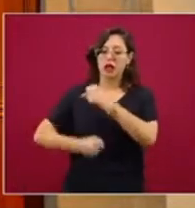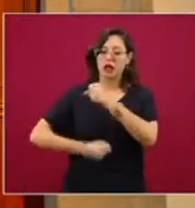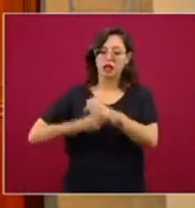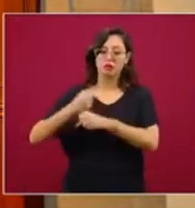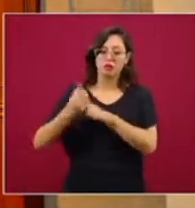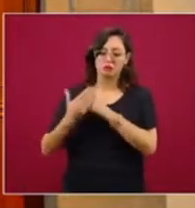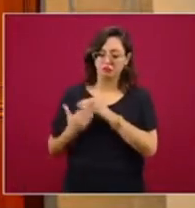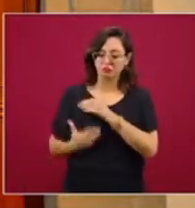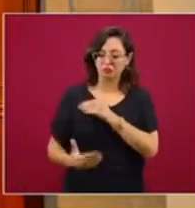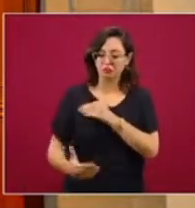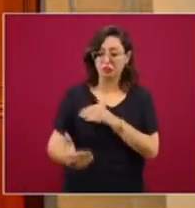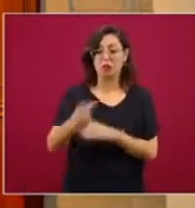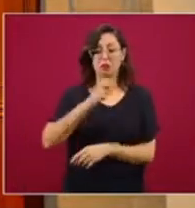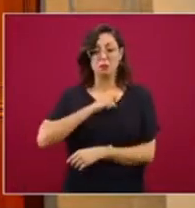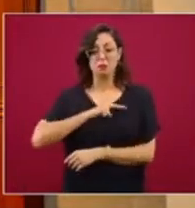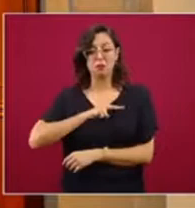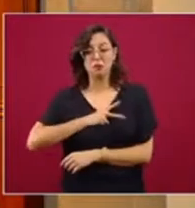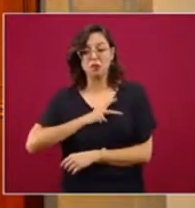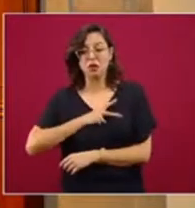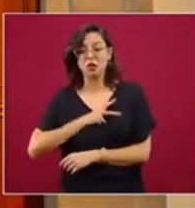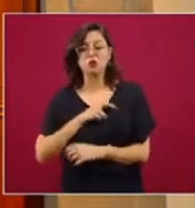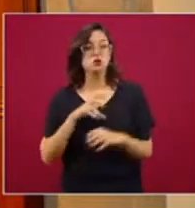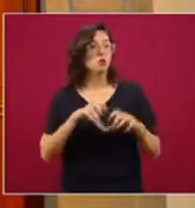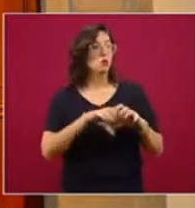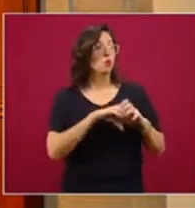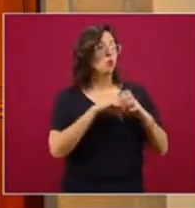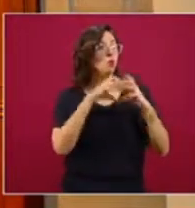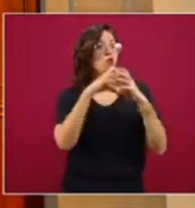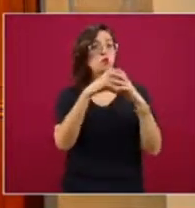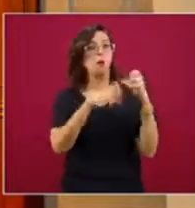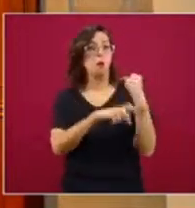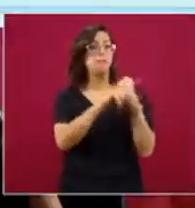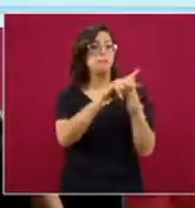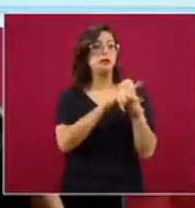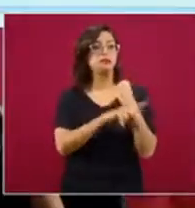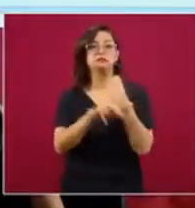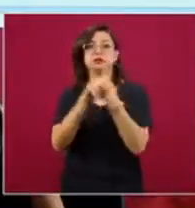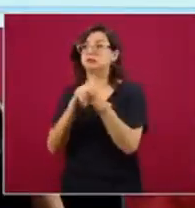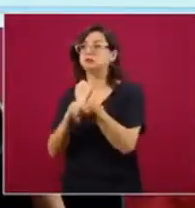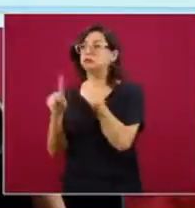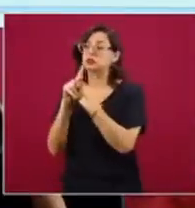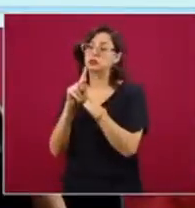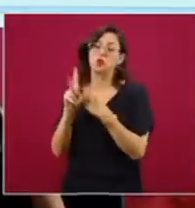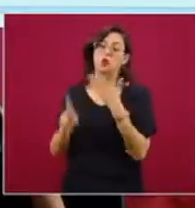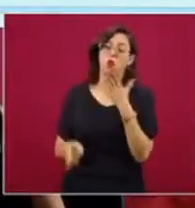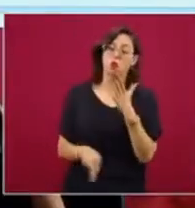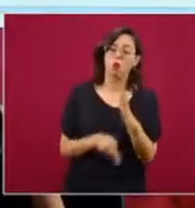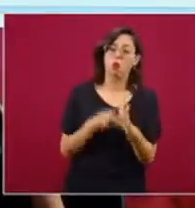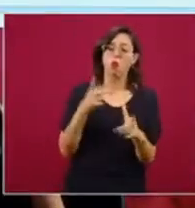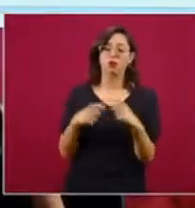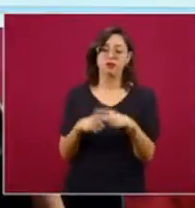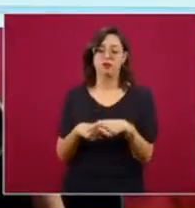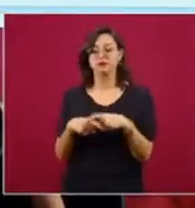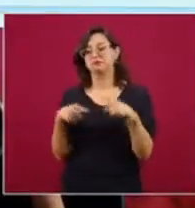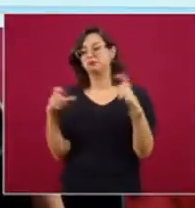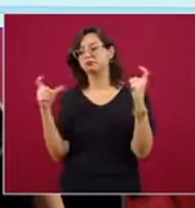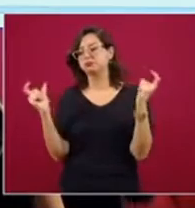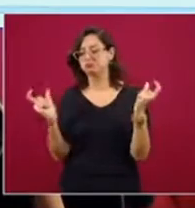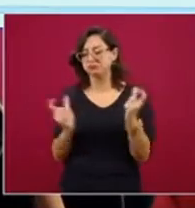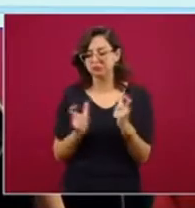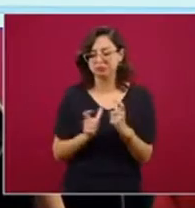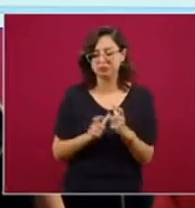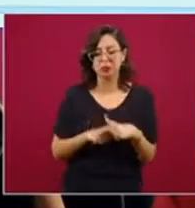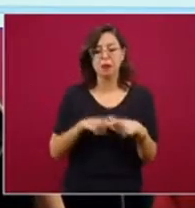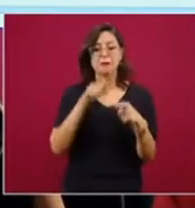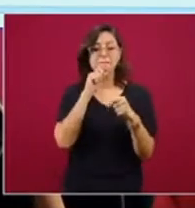riesgo de que este virus, desde cualquier parte del mundo, retorne a nuestro país, o que en nuestro propio país permanezca